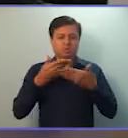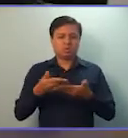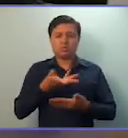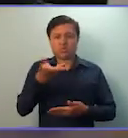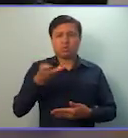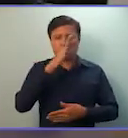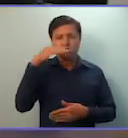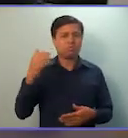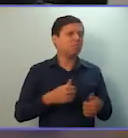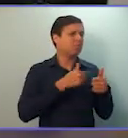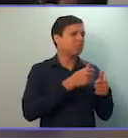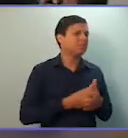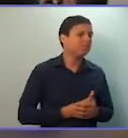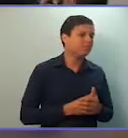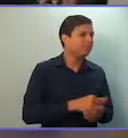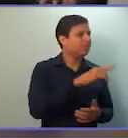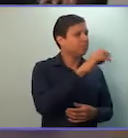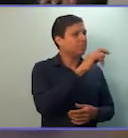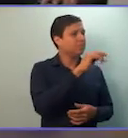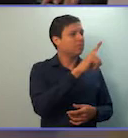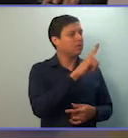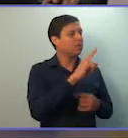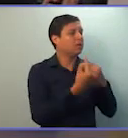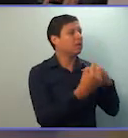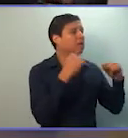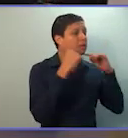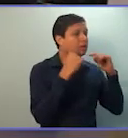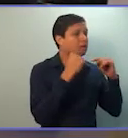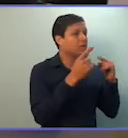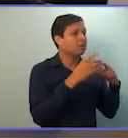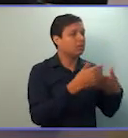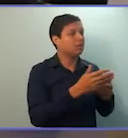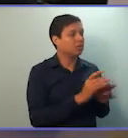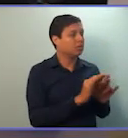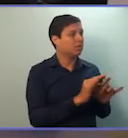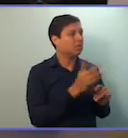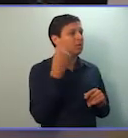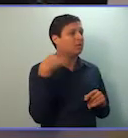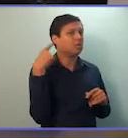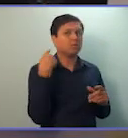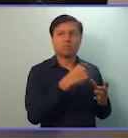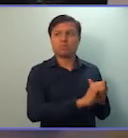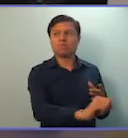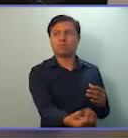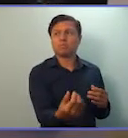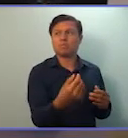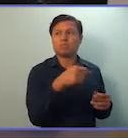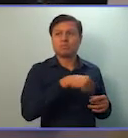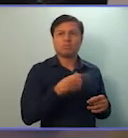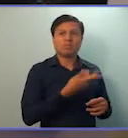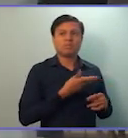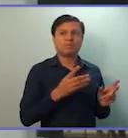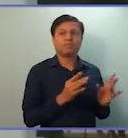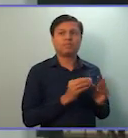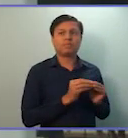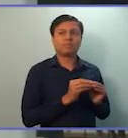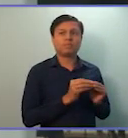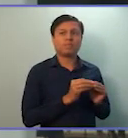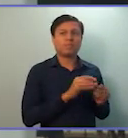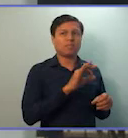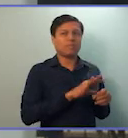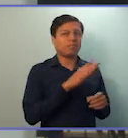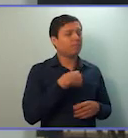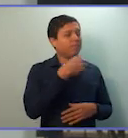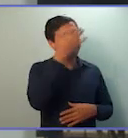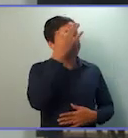como render amílcar claro jefe de la unidad de capacitación del tribunal supremo electoral con nosotros aquí en cita electoral